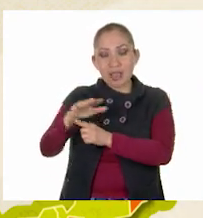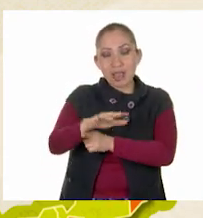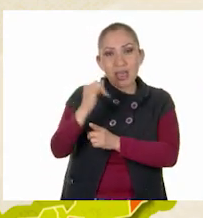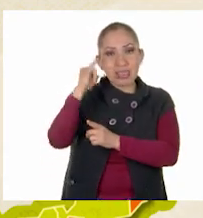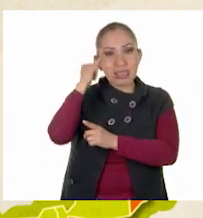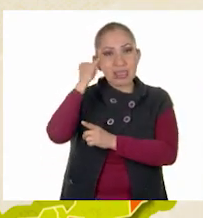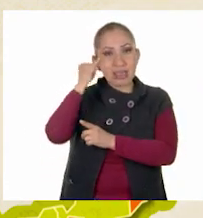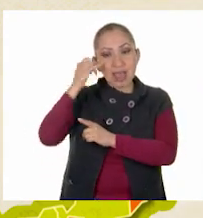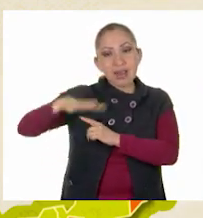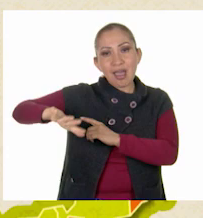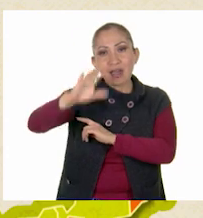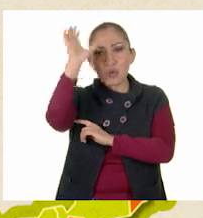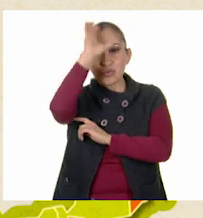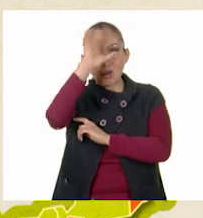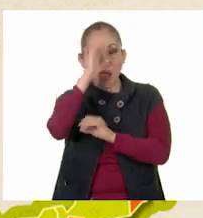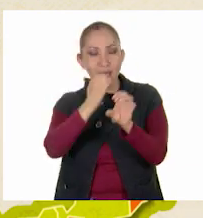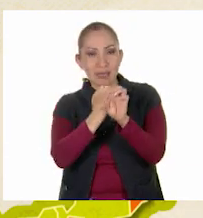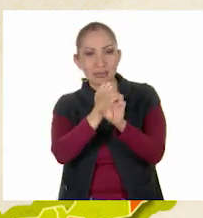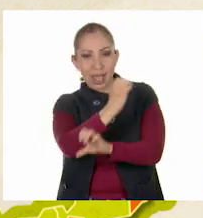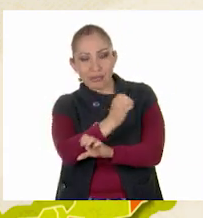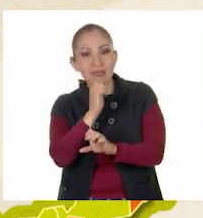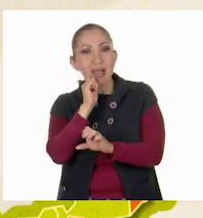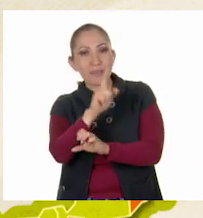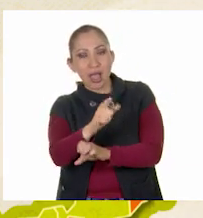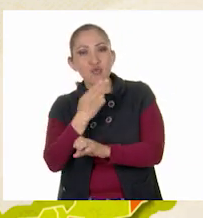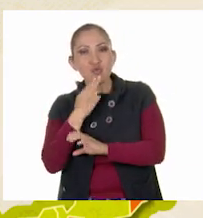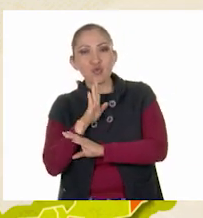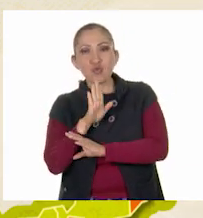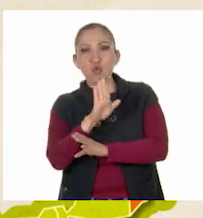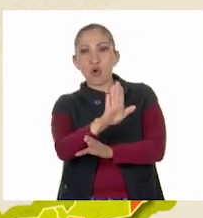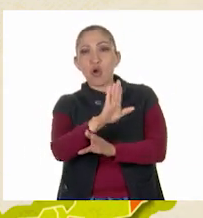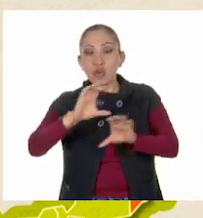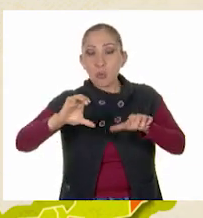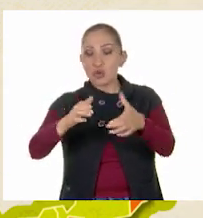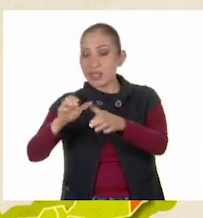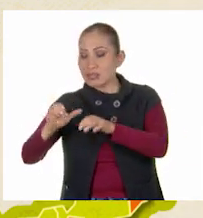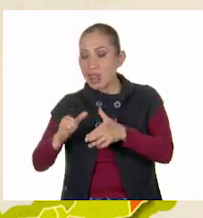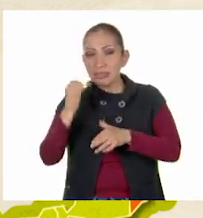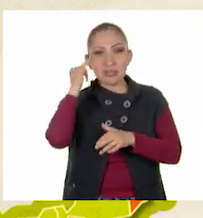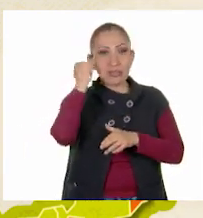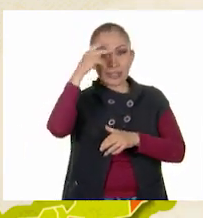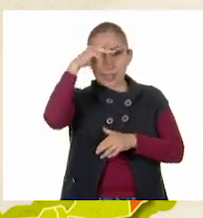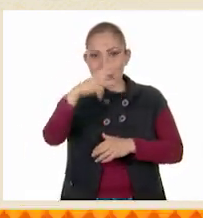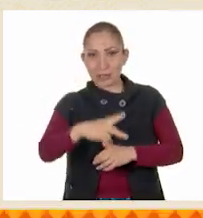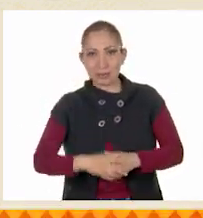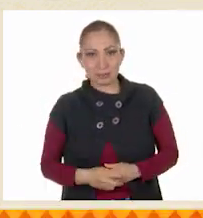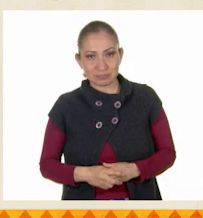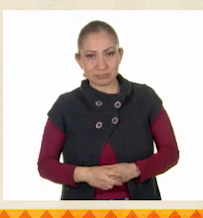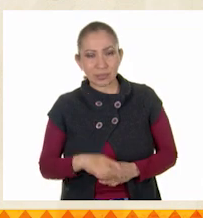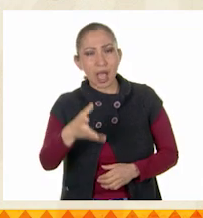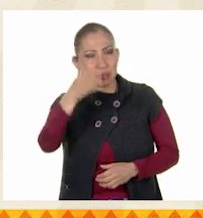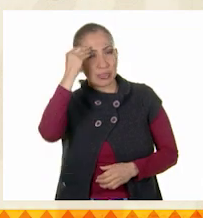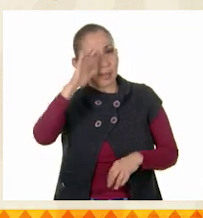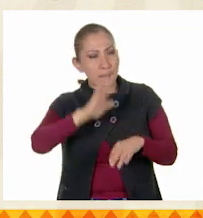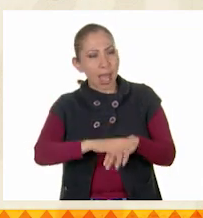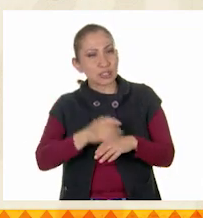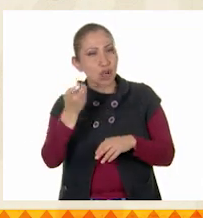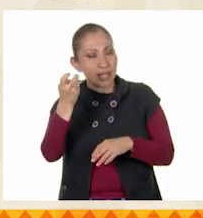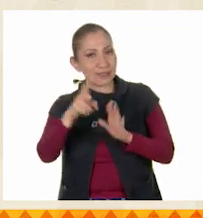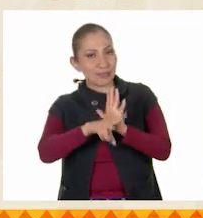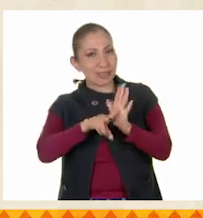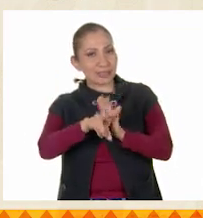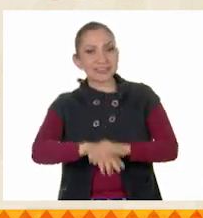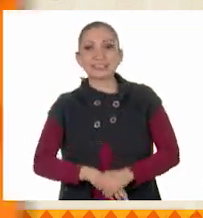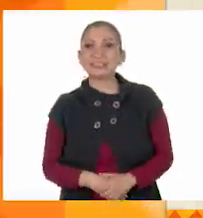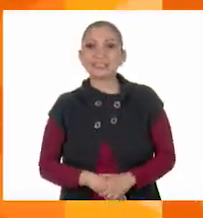indígena en la cultura del estado y en la preservación de las comunidades indígenas de México. Aprendamos más con el siguiente